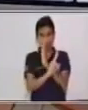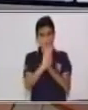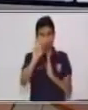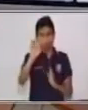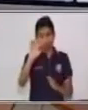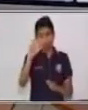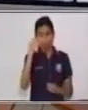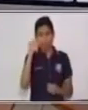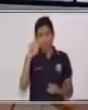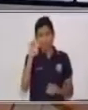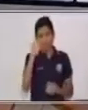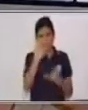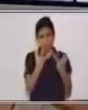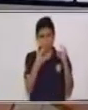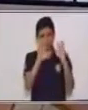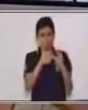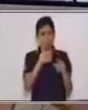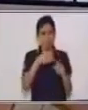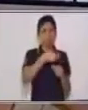Muy bien.